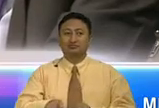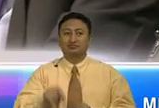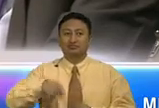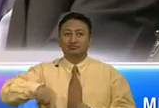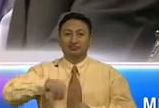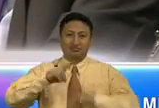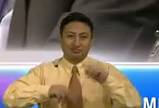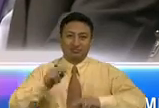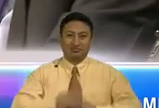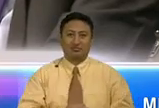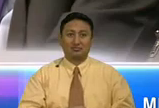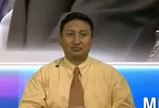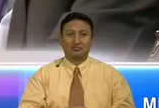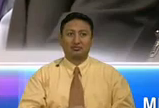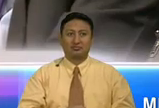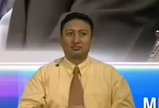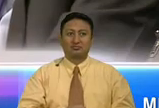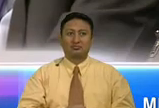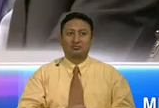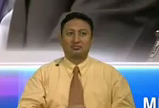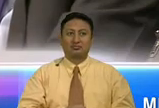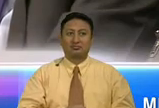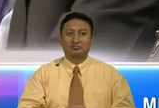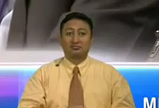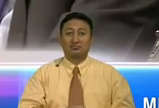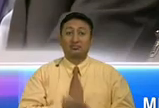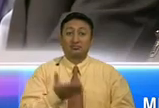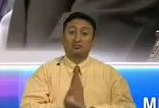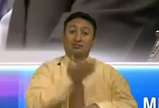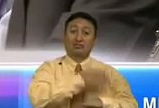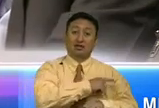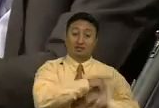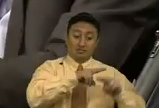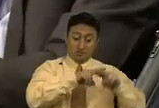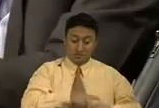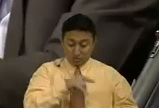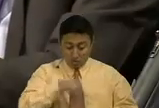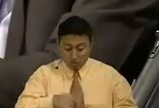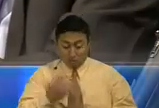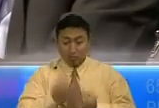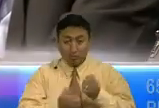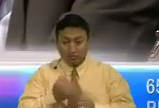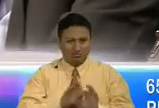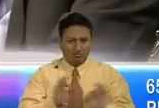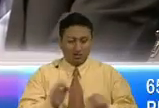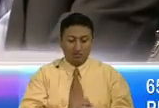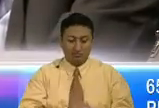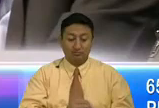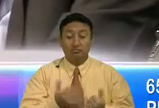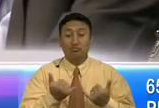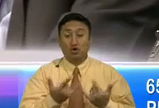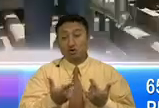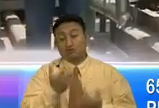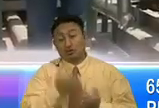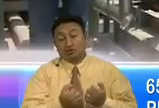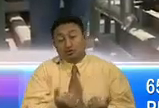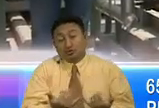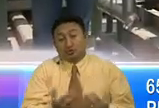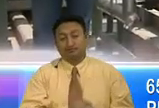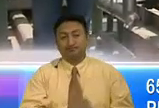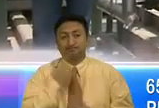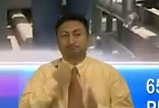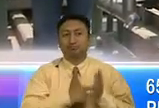tiempo. Eso nos hubiese evitado una cantidad de problemas de los cuales hoy estamos viviendo. Por